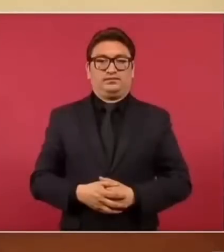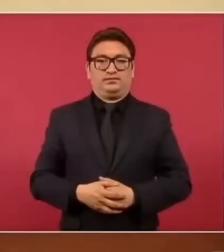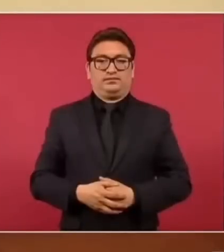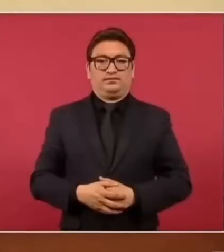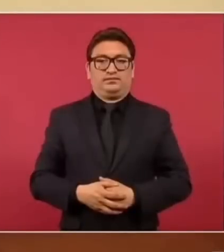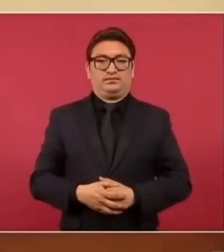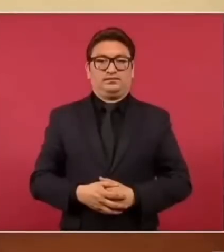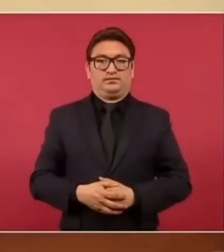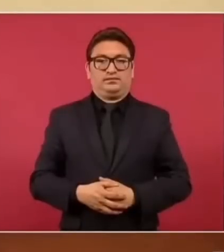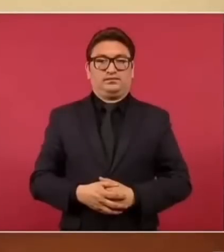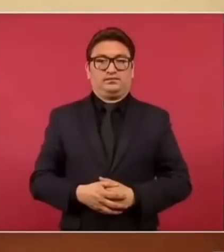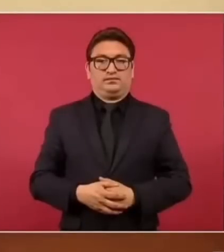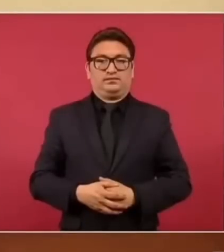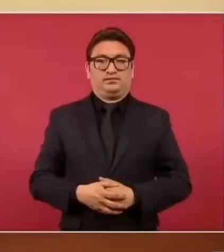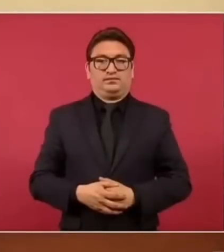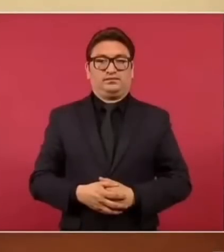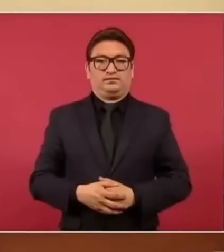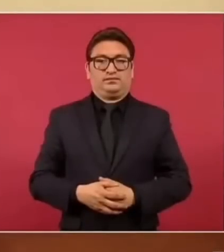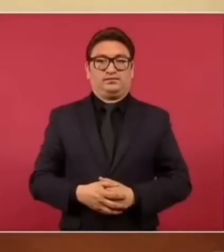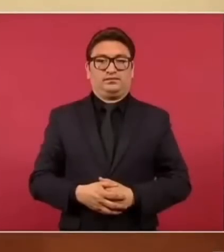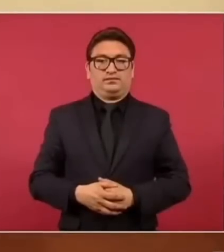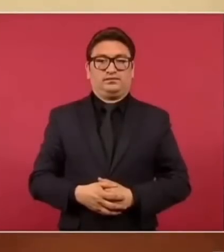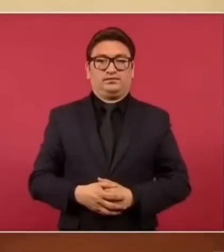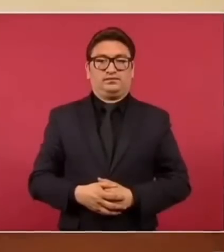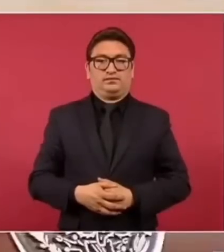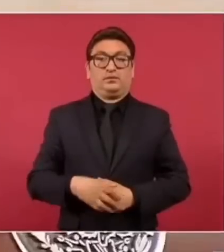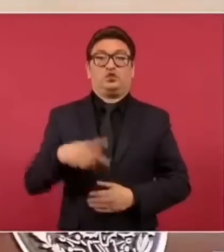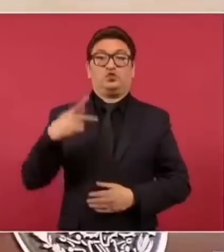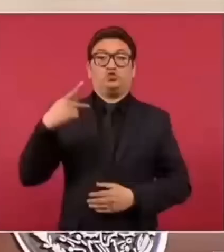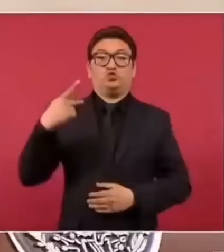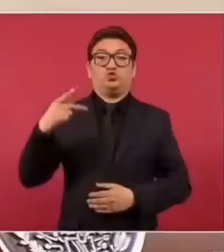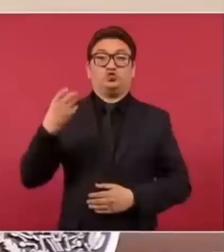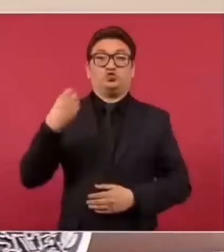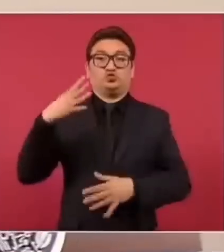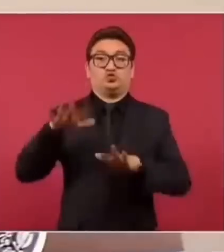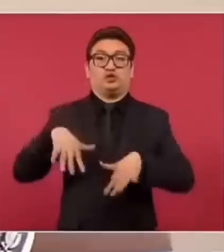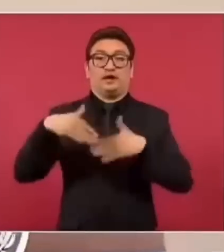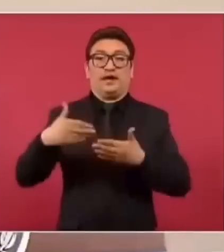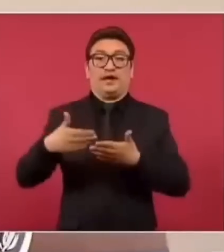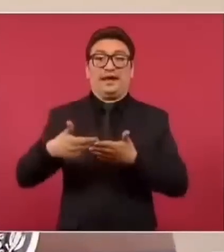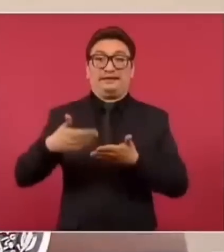Antes de su última sesión,